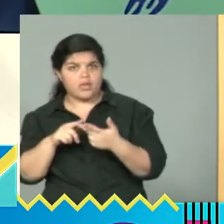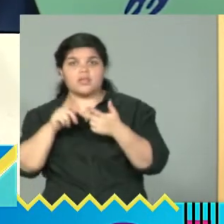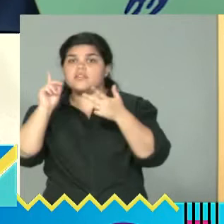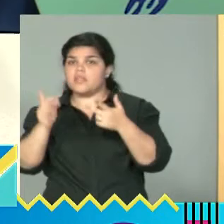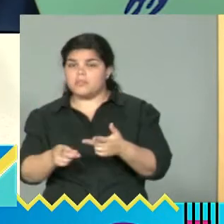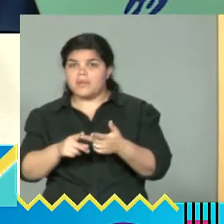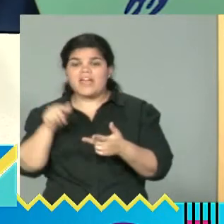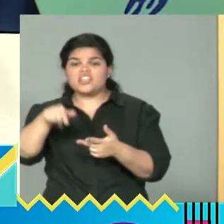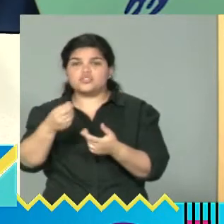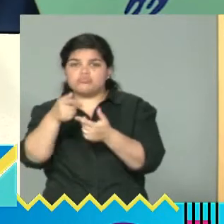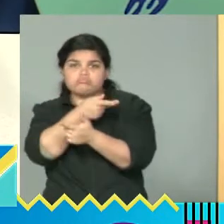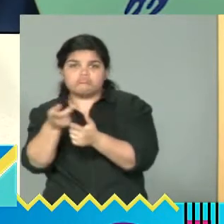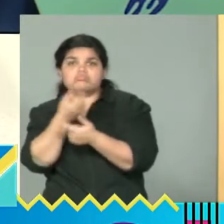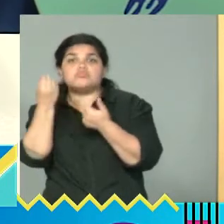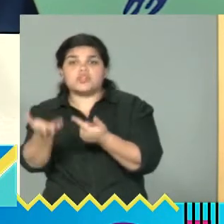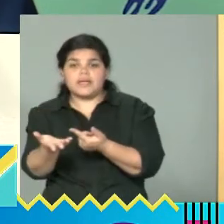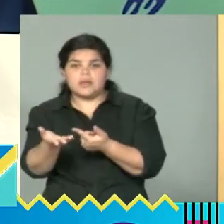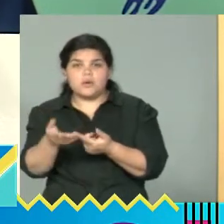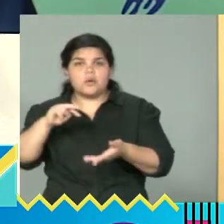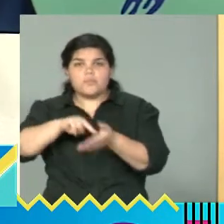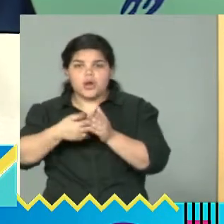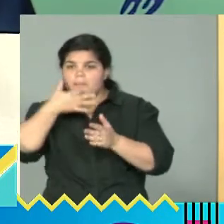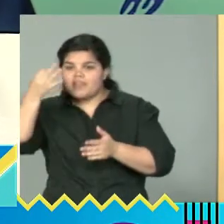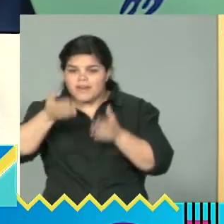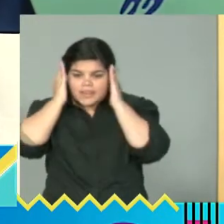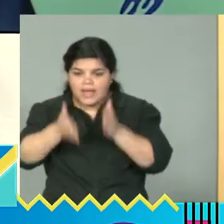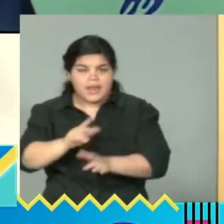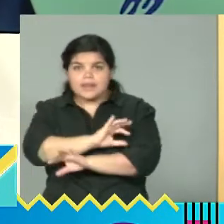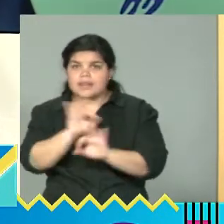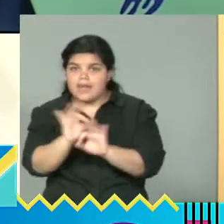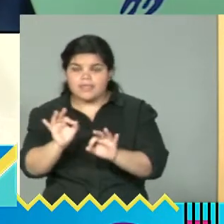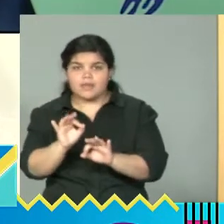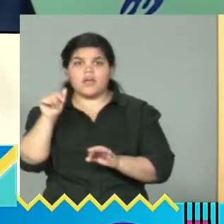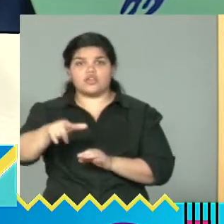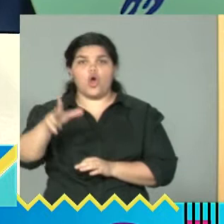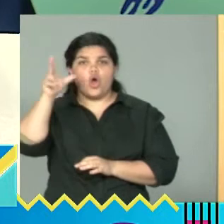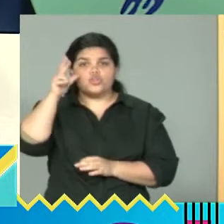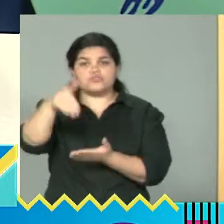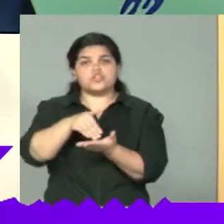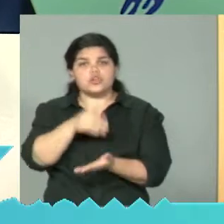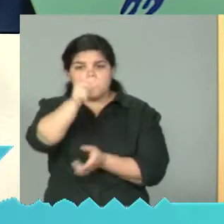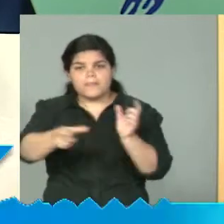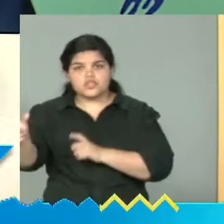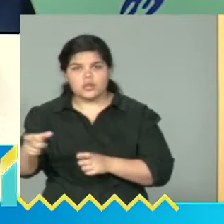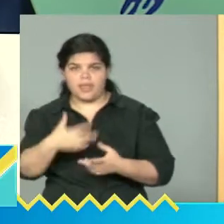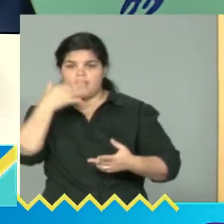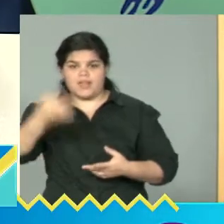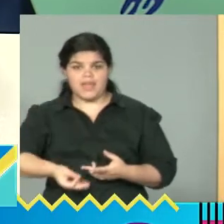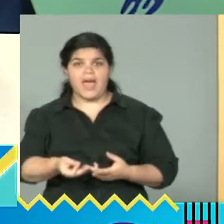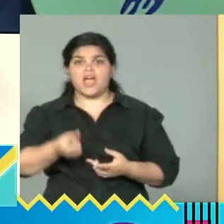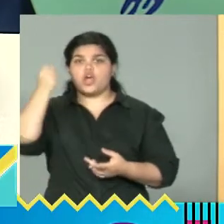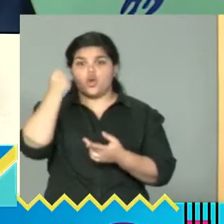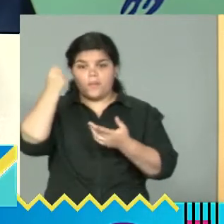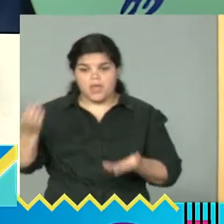atacar el problema central. Dejás que 8 millones de personas que generan valor en la economía estén sosteniendo al